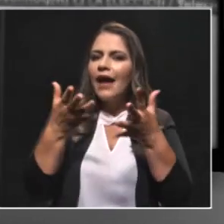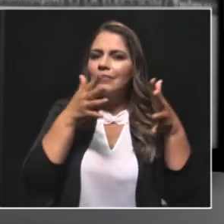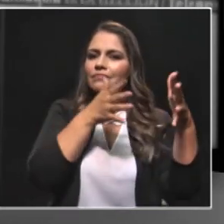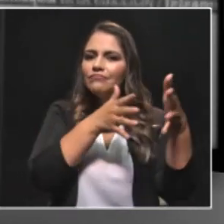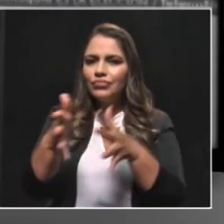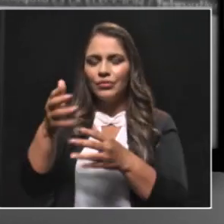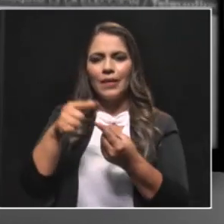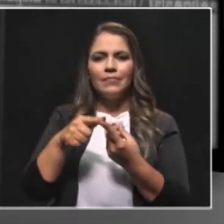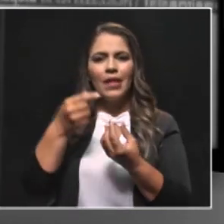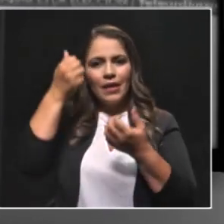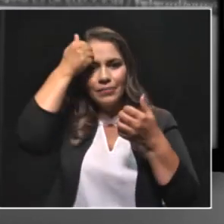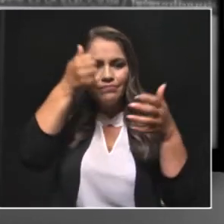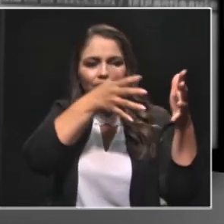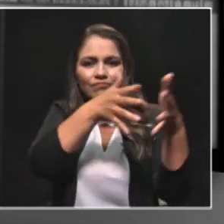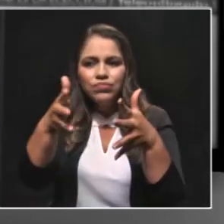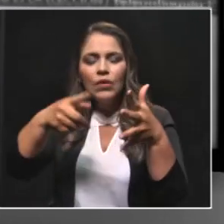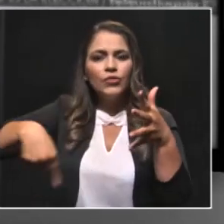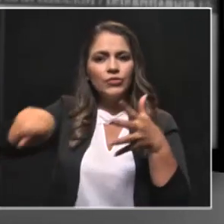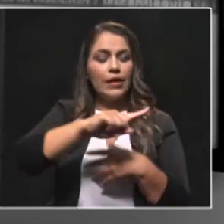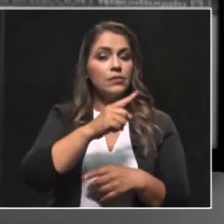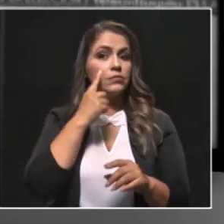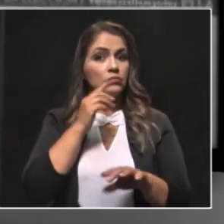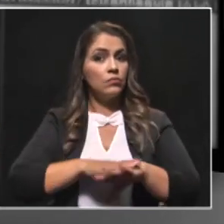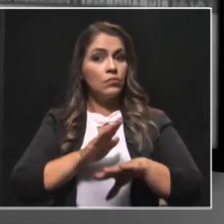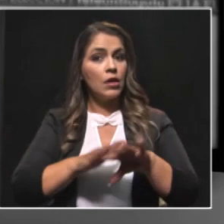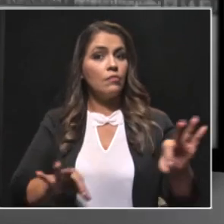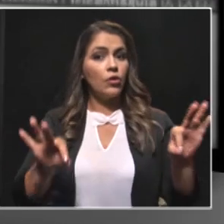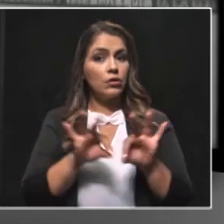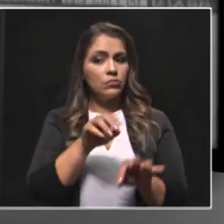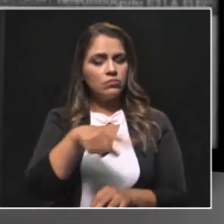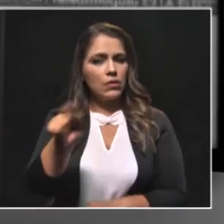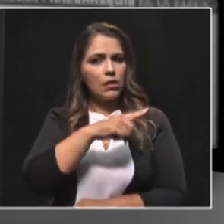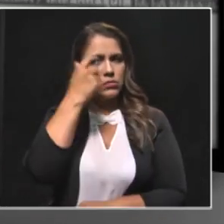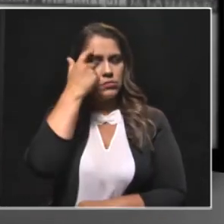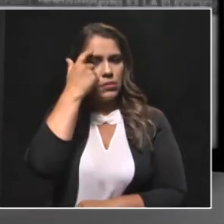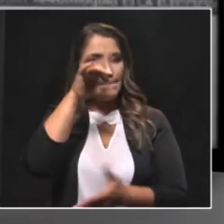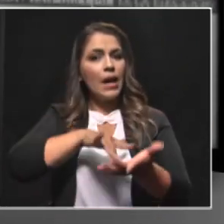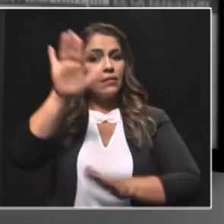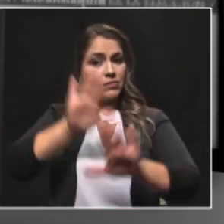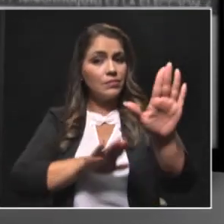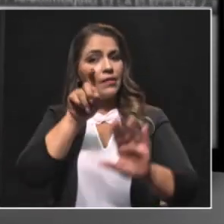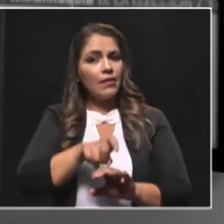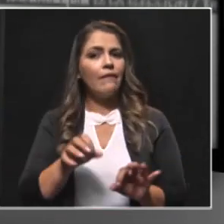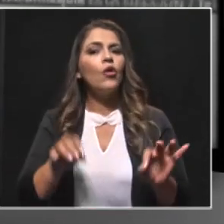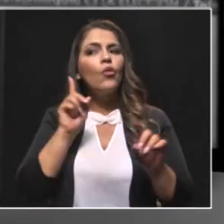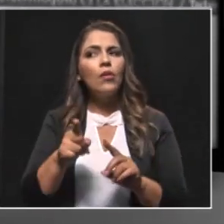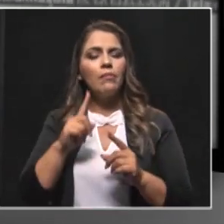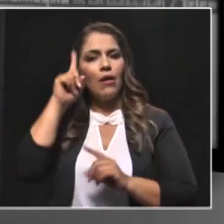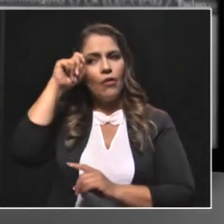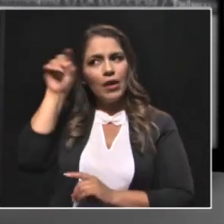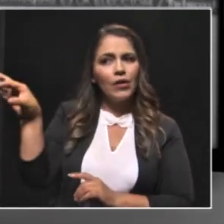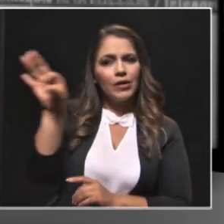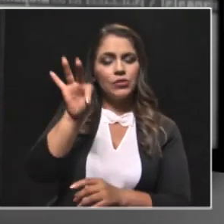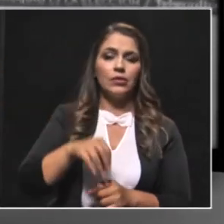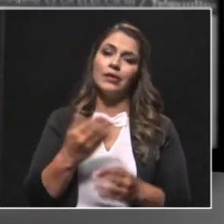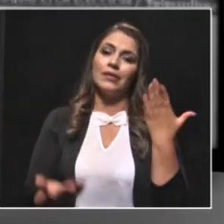suficiente para que entiendan que la participación condiciona el éxito de los gobiernos y la suerte de ustedes como ciudadanos depende de lo que